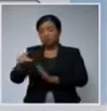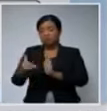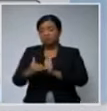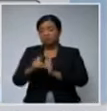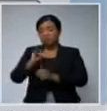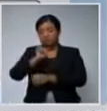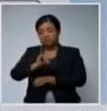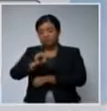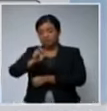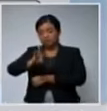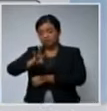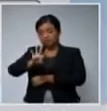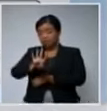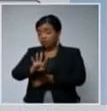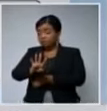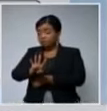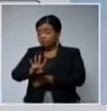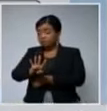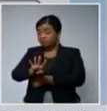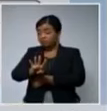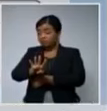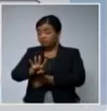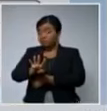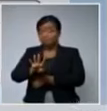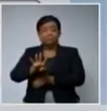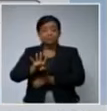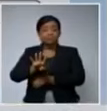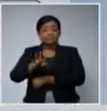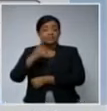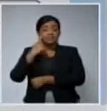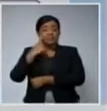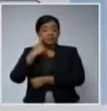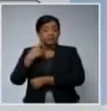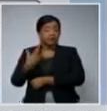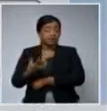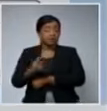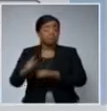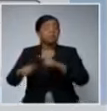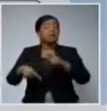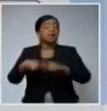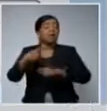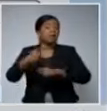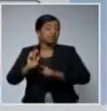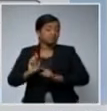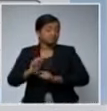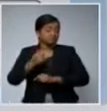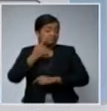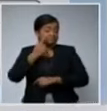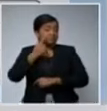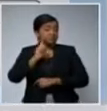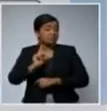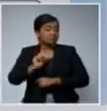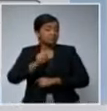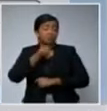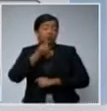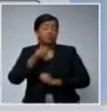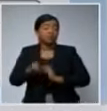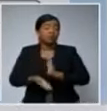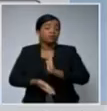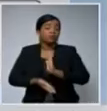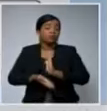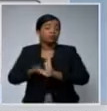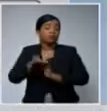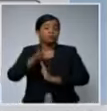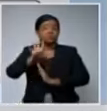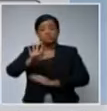53.964.634. También pudiéramos decir que tal vez mañana lleguemos a 54 millones,